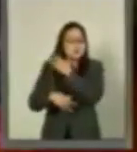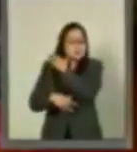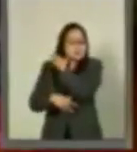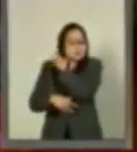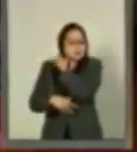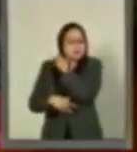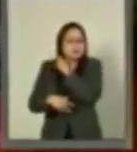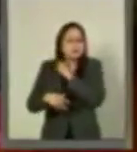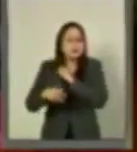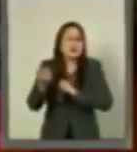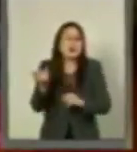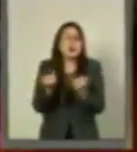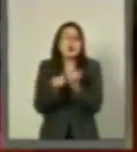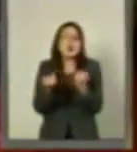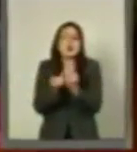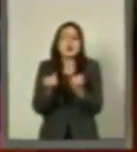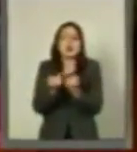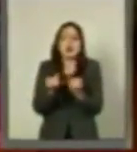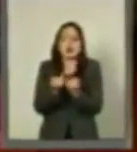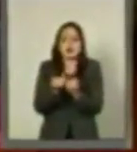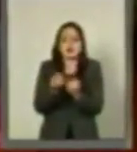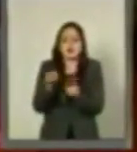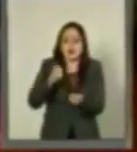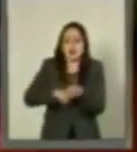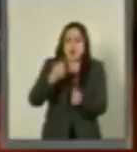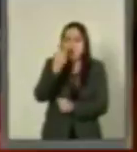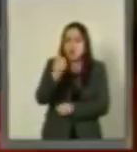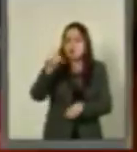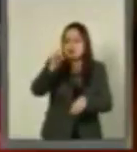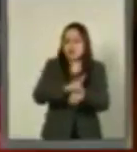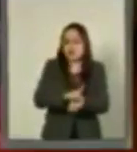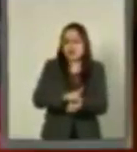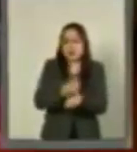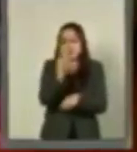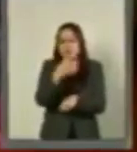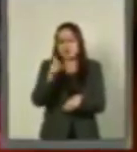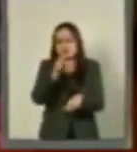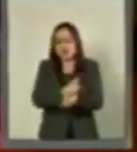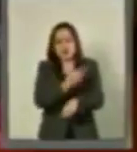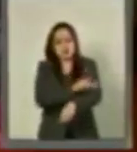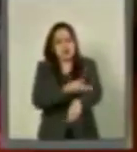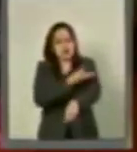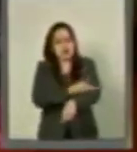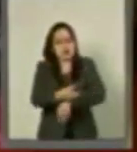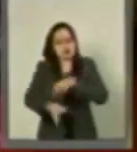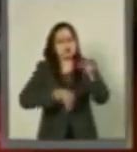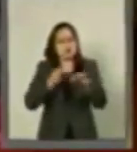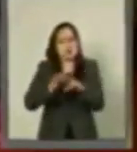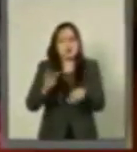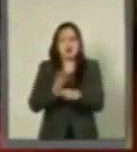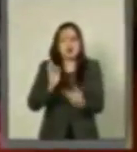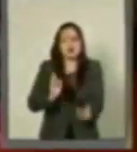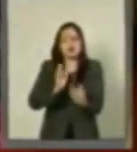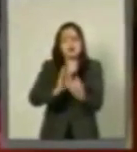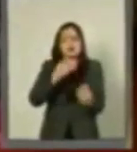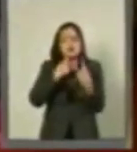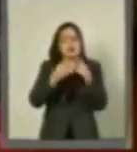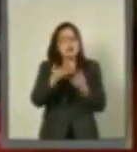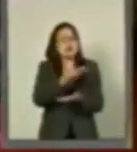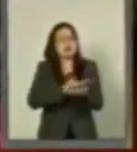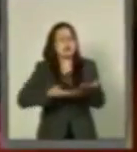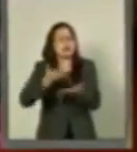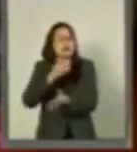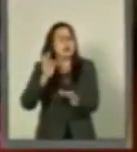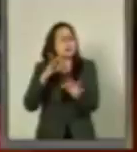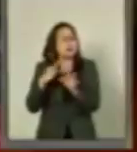las más de las veces, se dan en un día, en dos, y se resuelve. porque hay diálogo. Porque